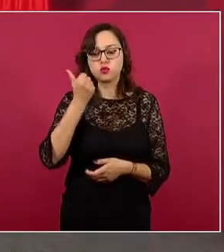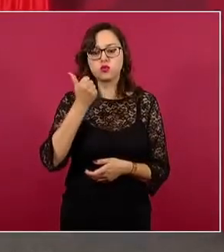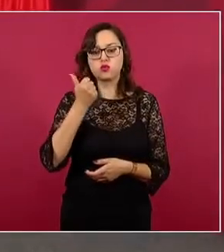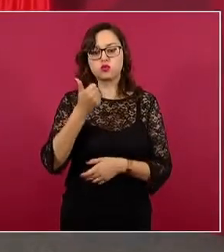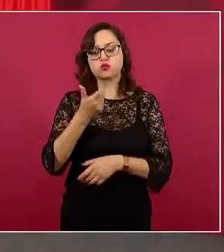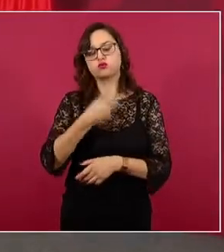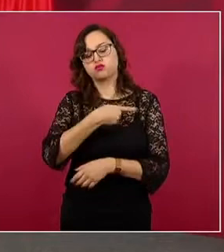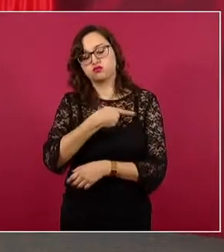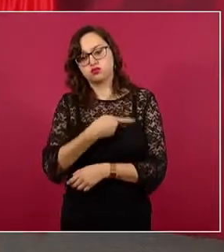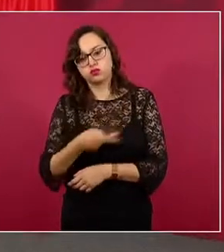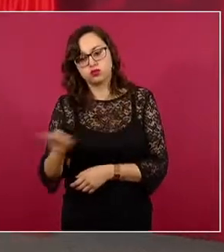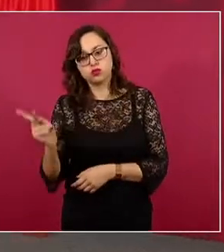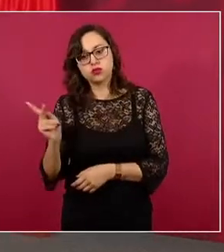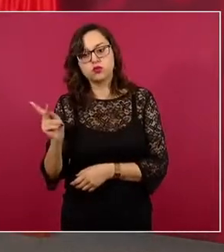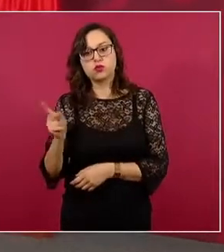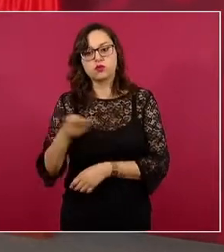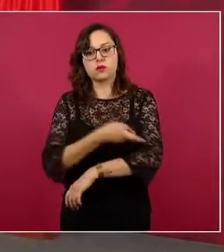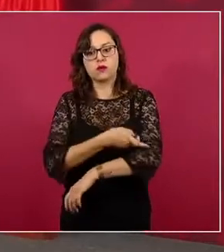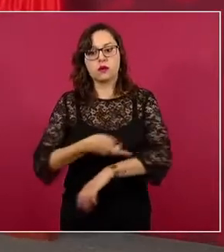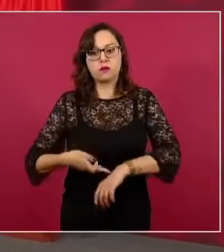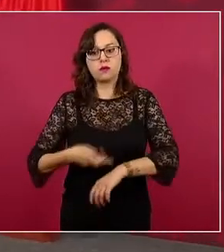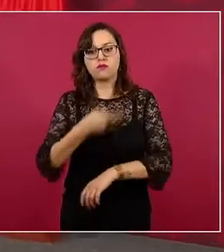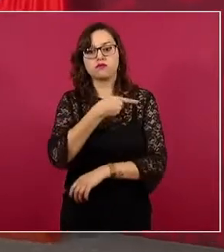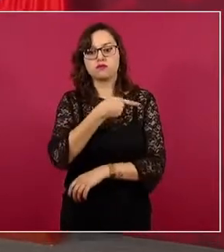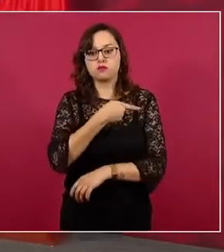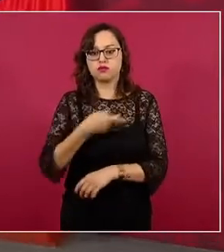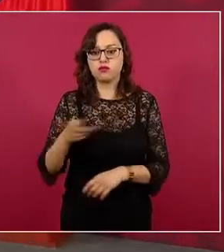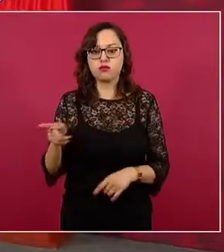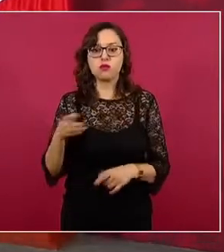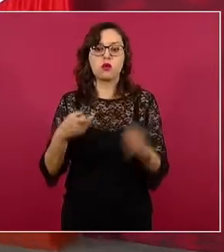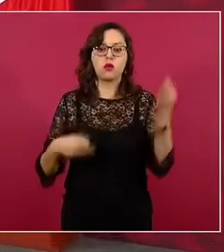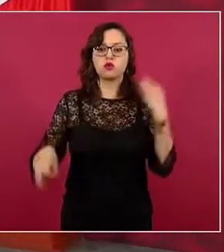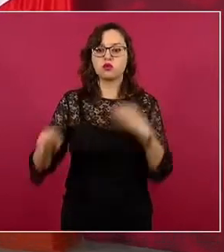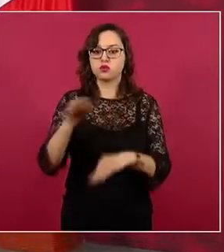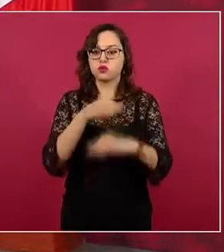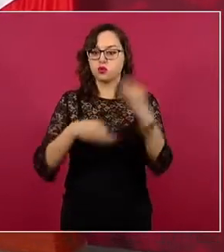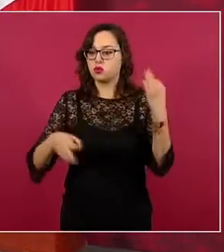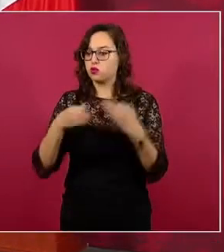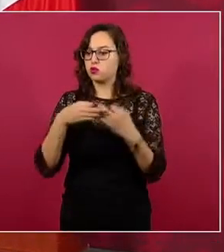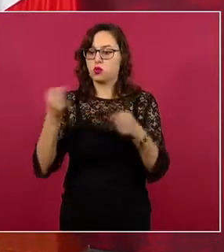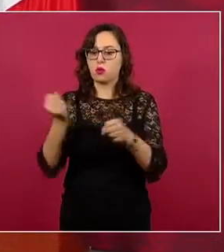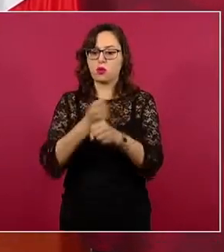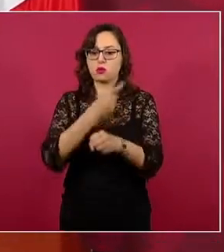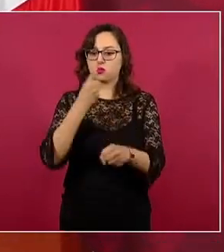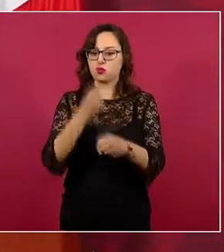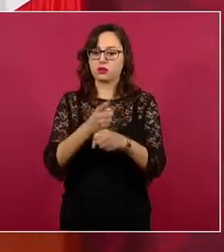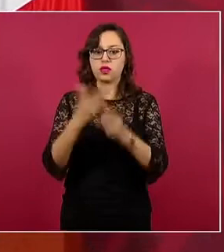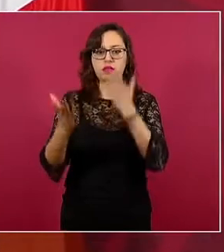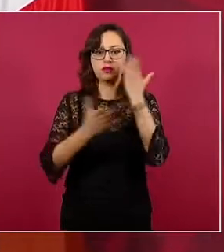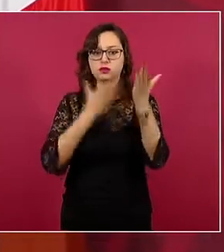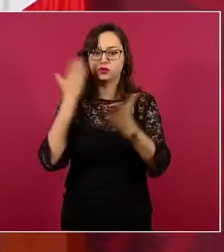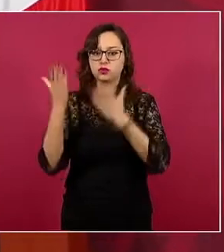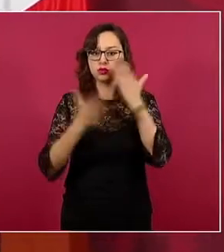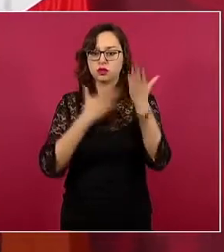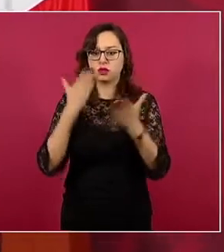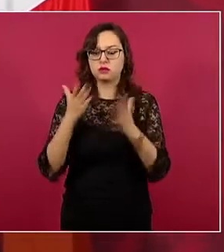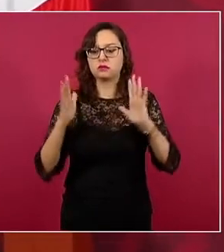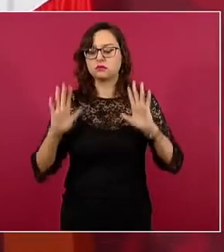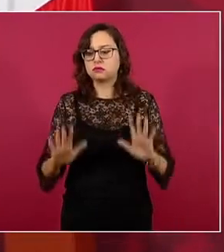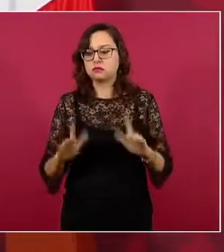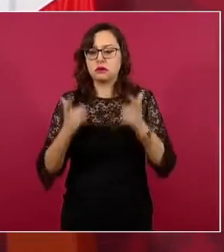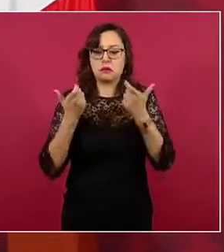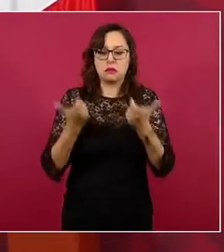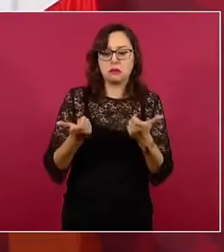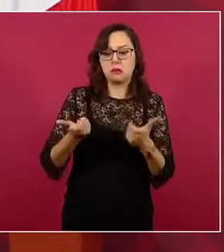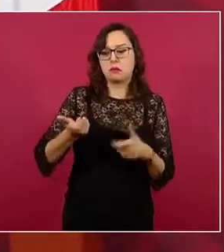de familias pobres, que nadie se quede sin la oportunidad de estudiar y que no importe la condición económica o